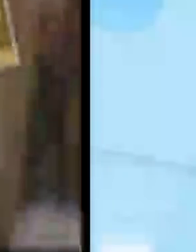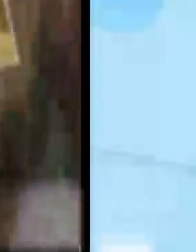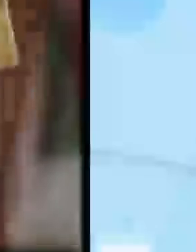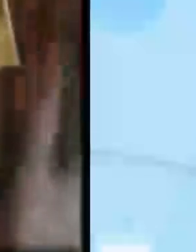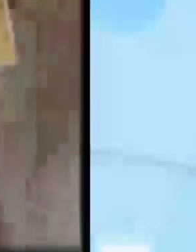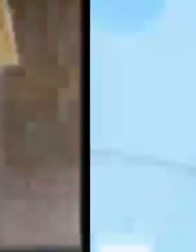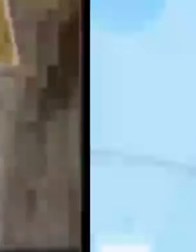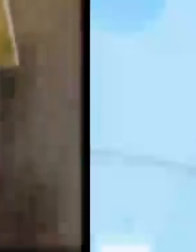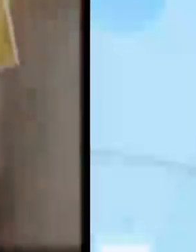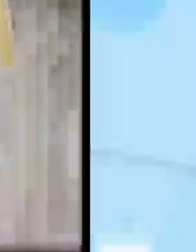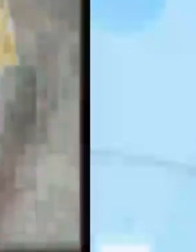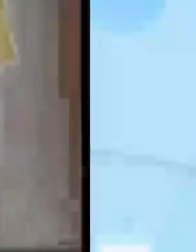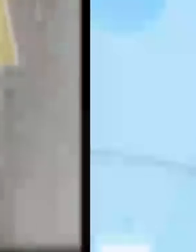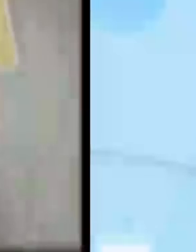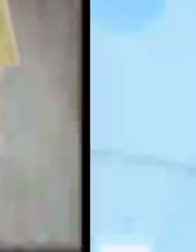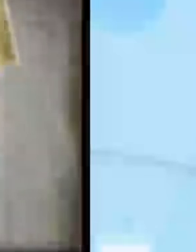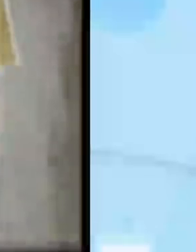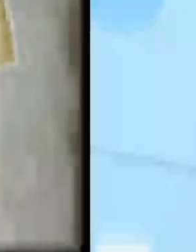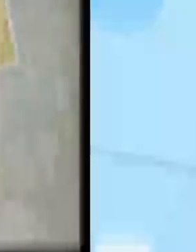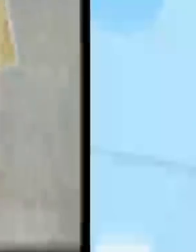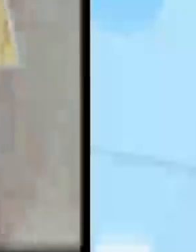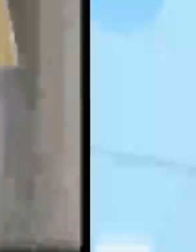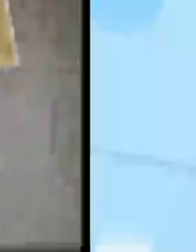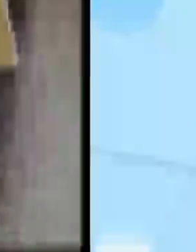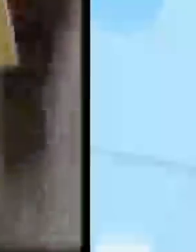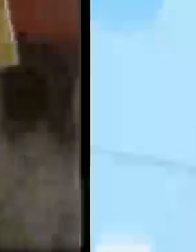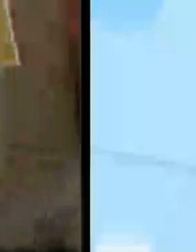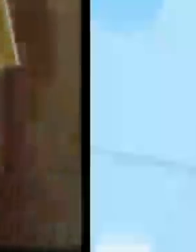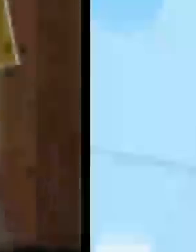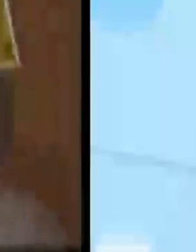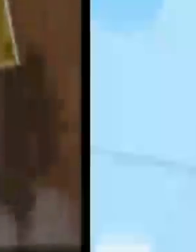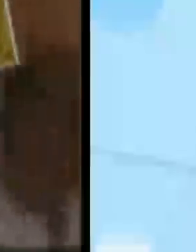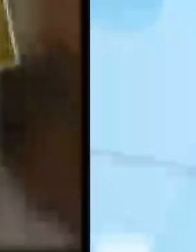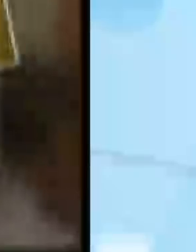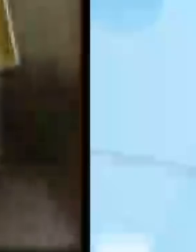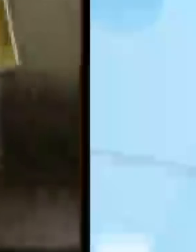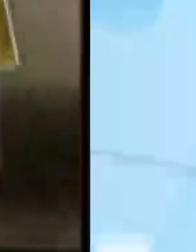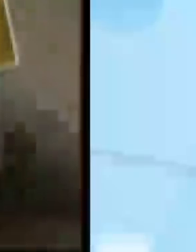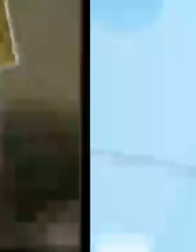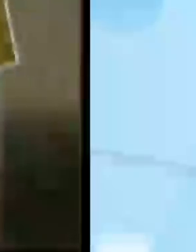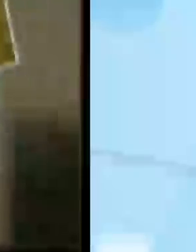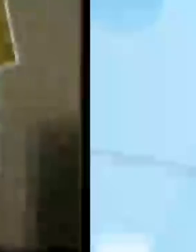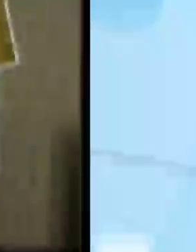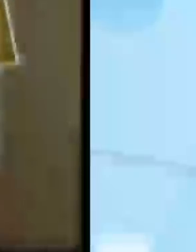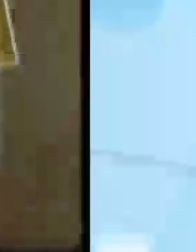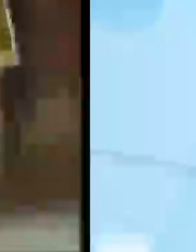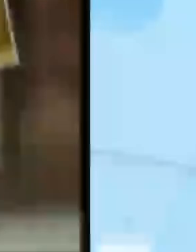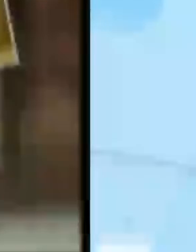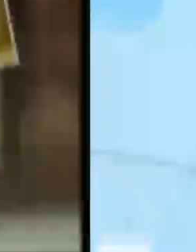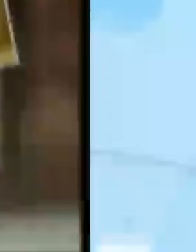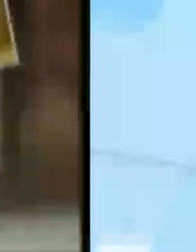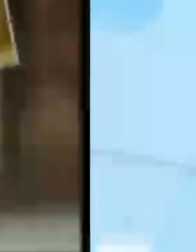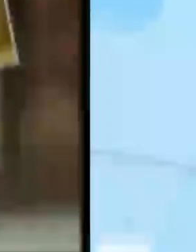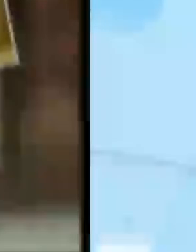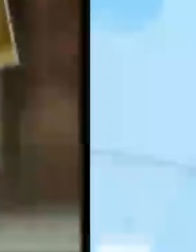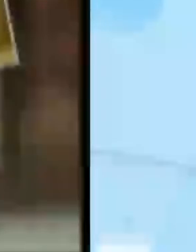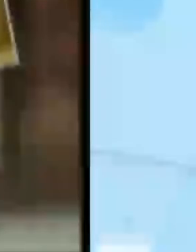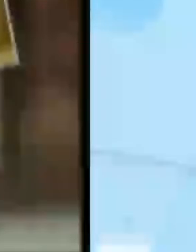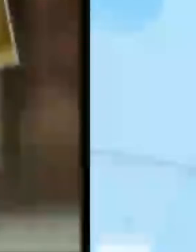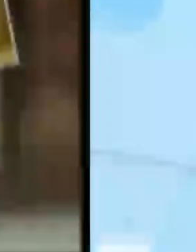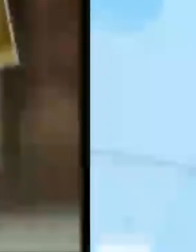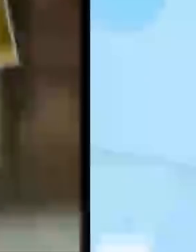Leheloba unos lumil Yucatán hachmatu shantale mashankap alak el no lum tush hachkumalop